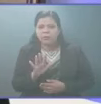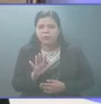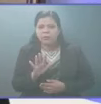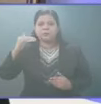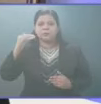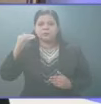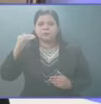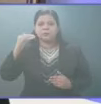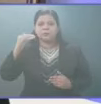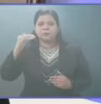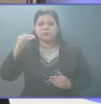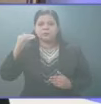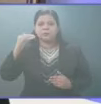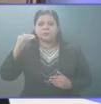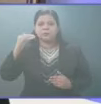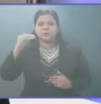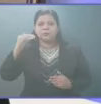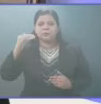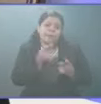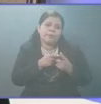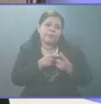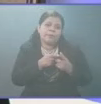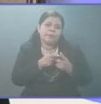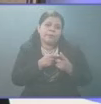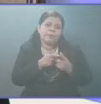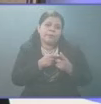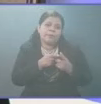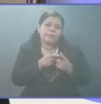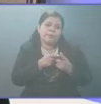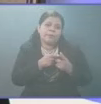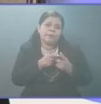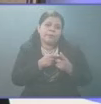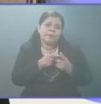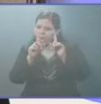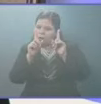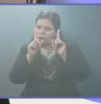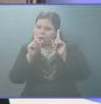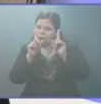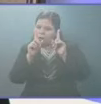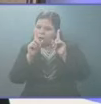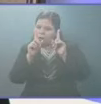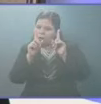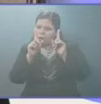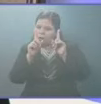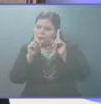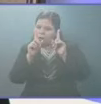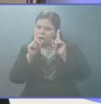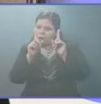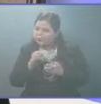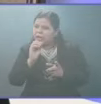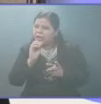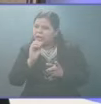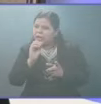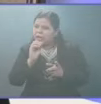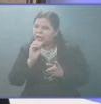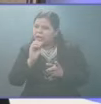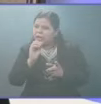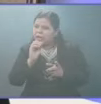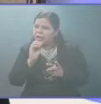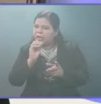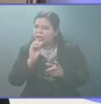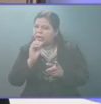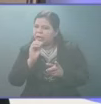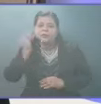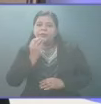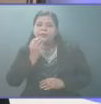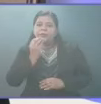en su defecto, ¿verdad? Pero sí es un método de tamizaje o de cribaje bien importante para poder detectarlo en adultos mayores